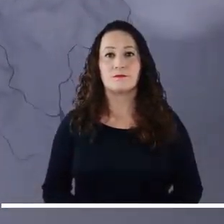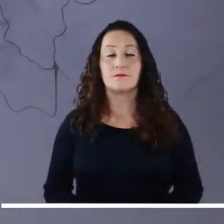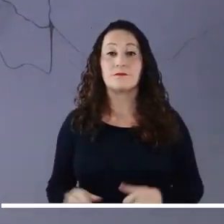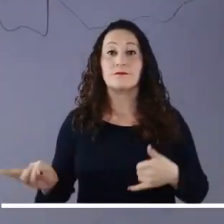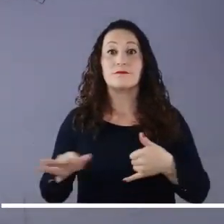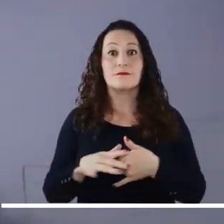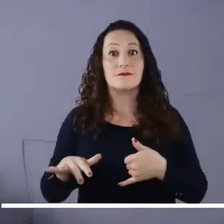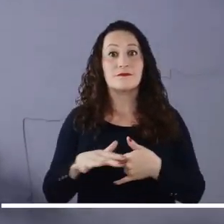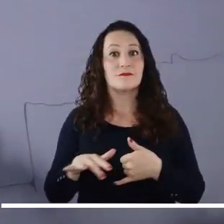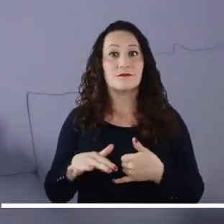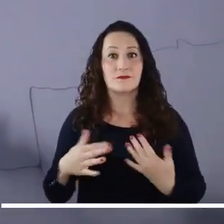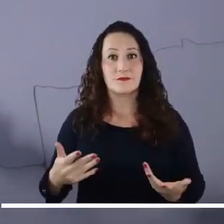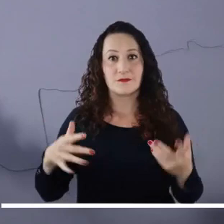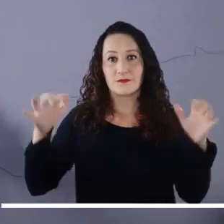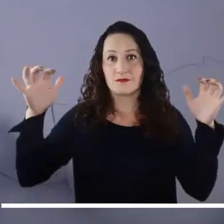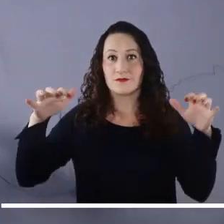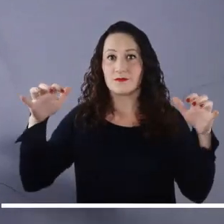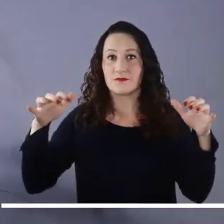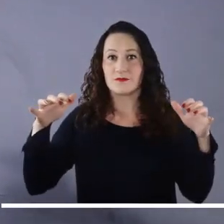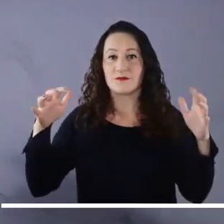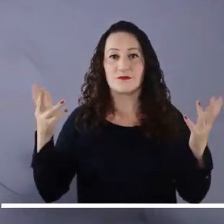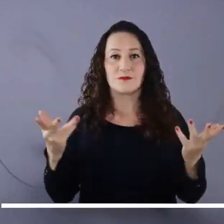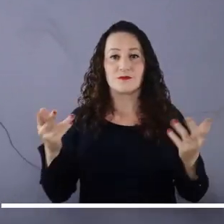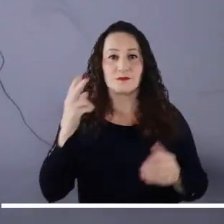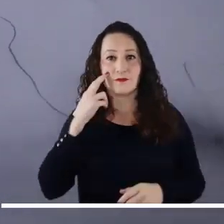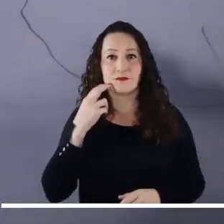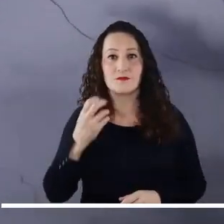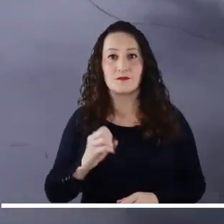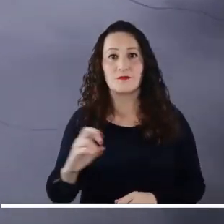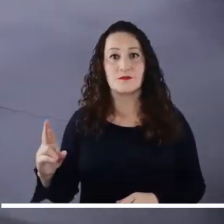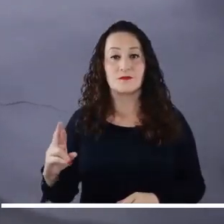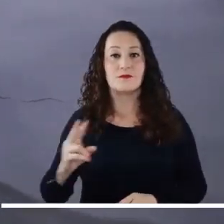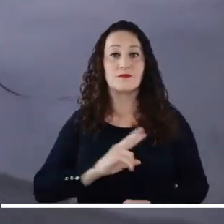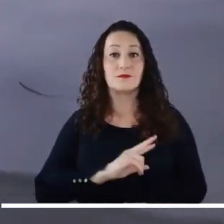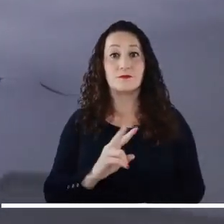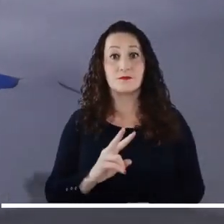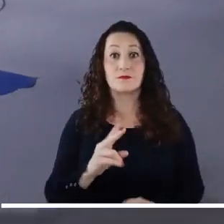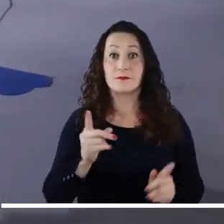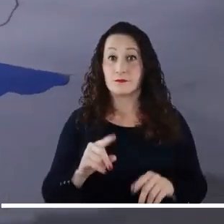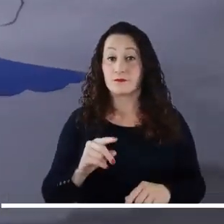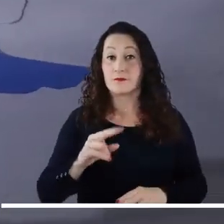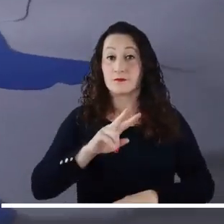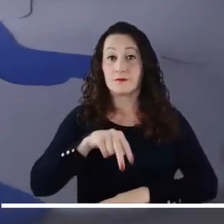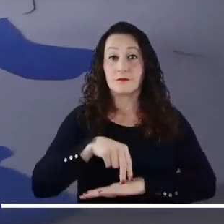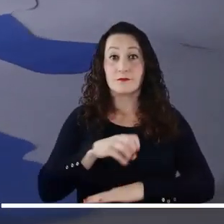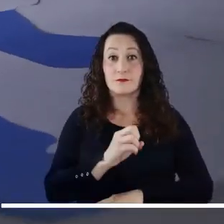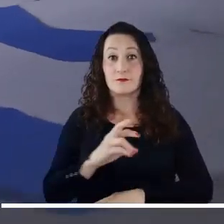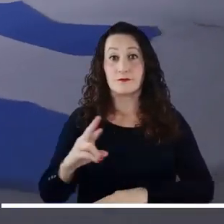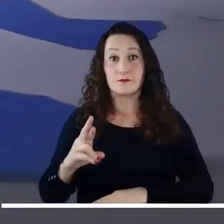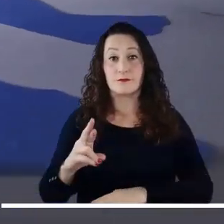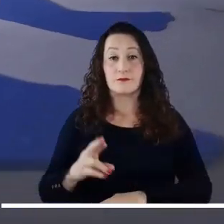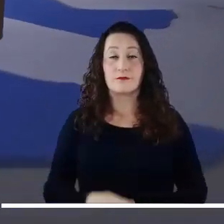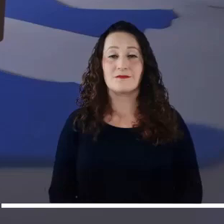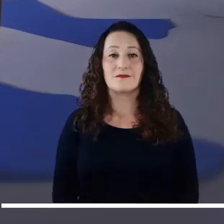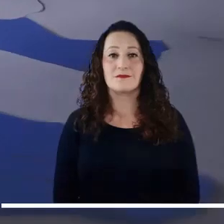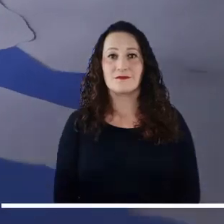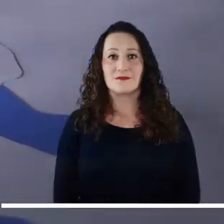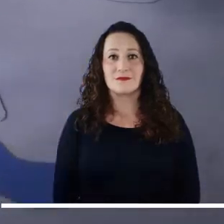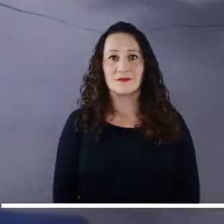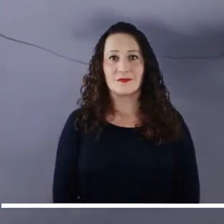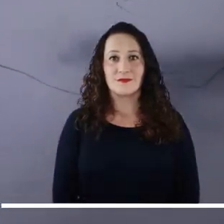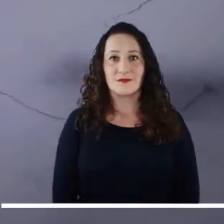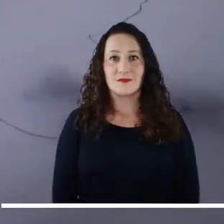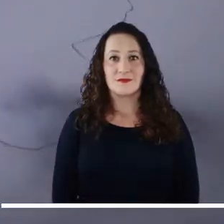descargas eléctricas. Por su parte, el litoral pacífico podría presentar lluvias suaves en el oriente de Chocó, al igual que en Valle del Cauca y el oriente de